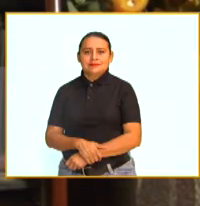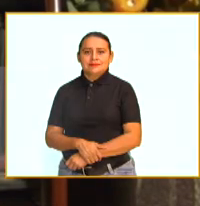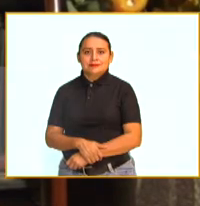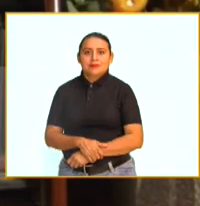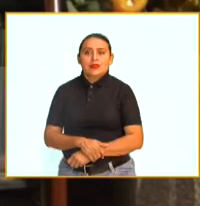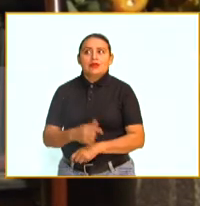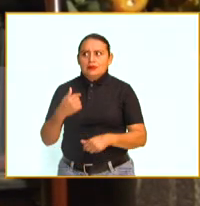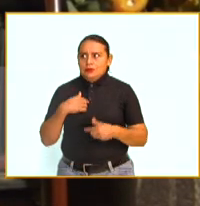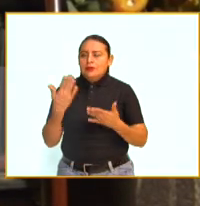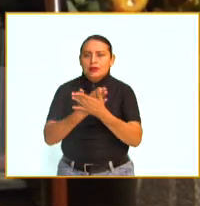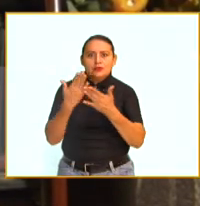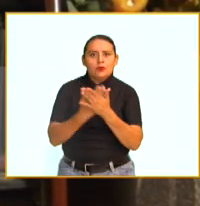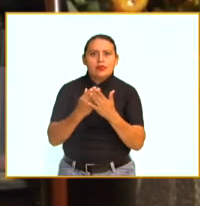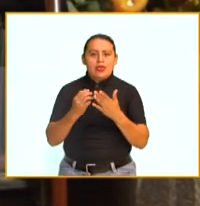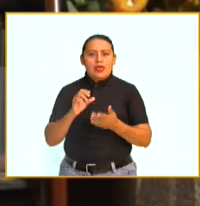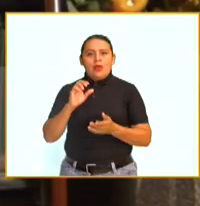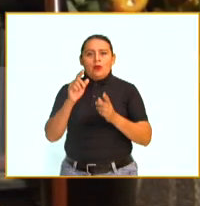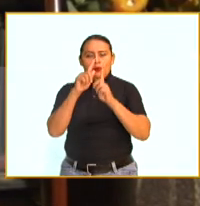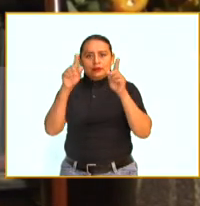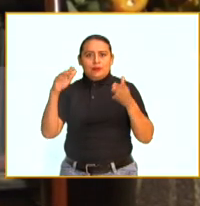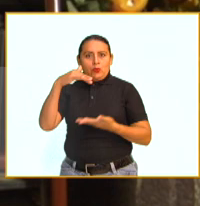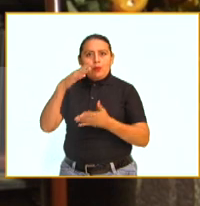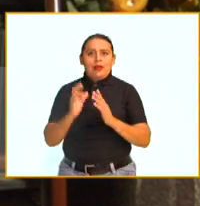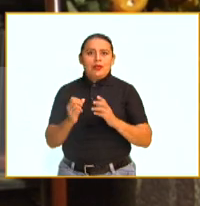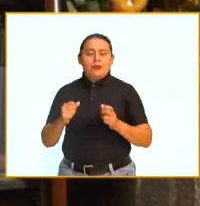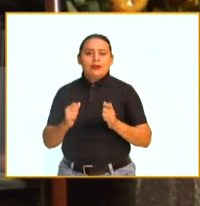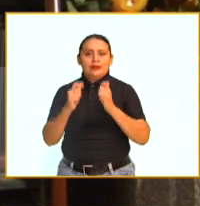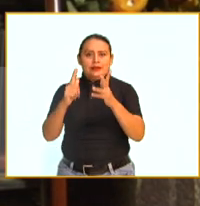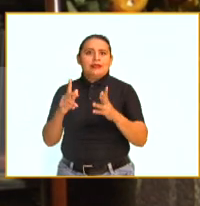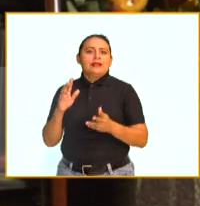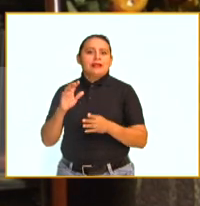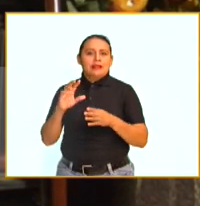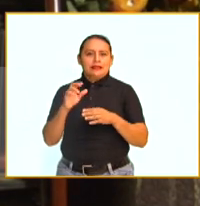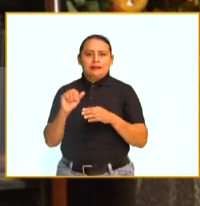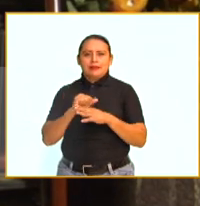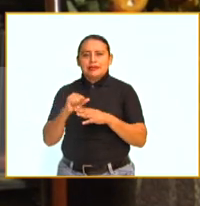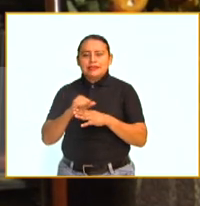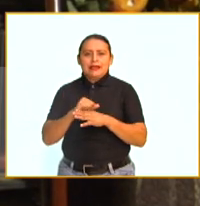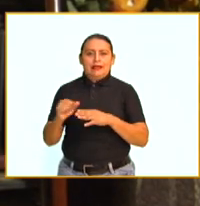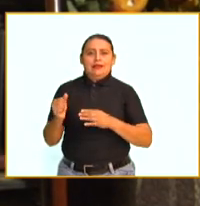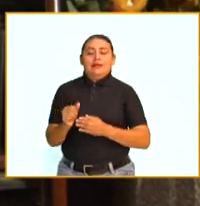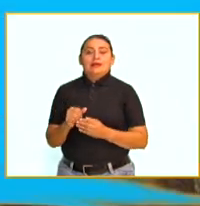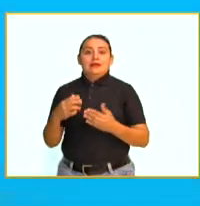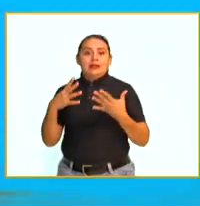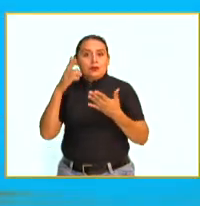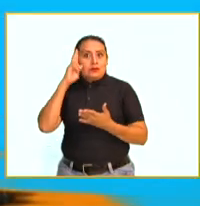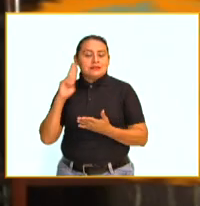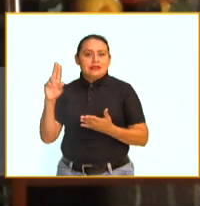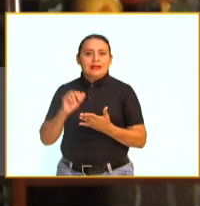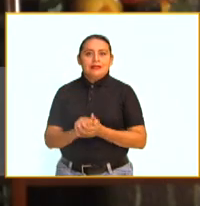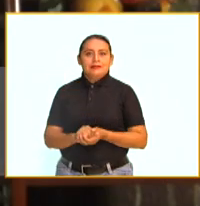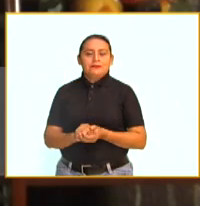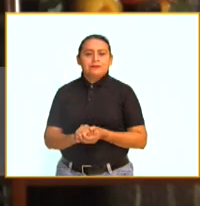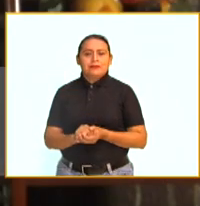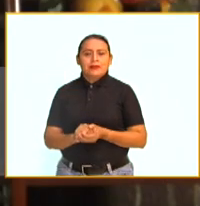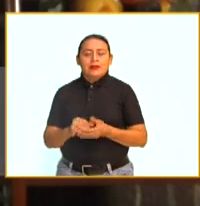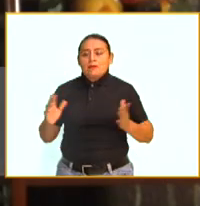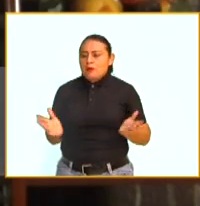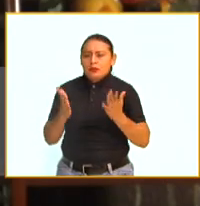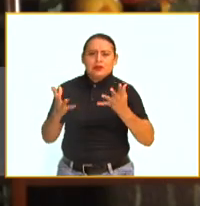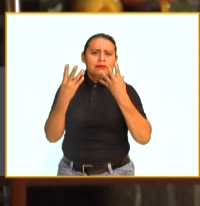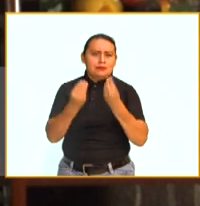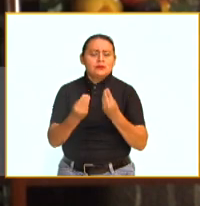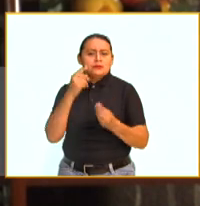Saqué un diplomado en terapia shiatsu, lo saqué en la Universidad de Medicina Oriental. Me motiva mucho